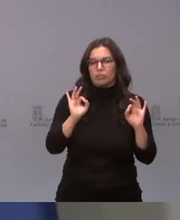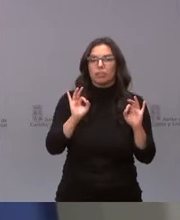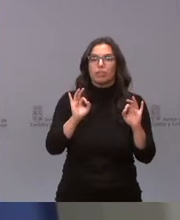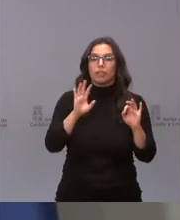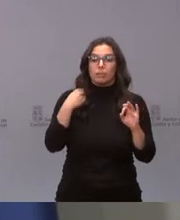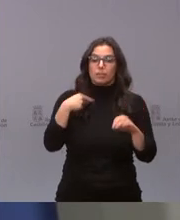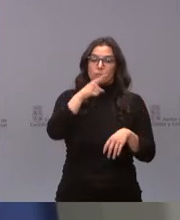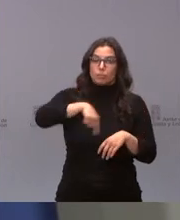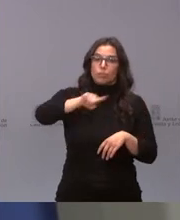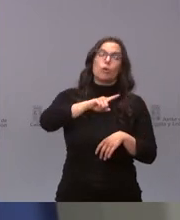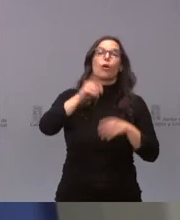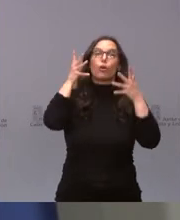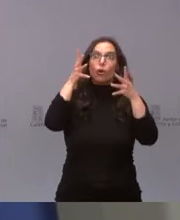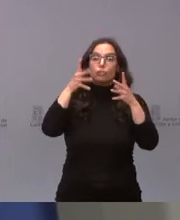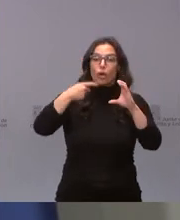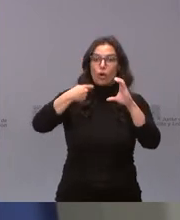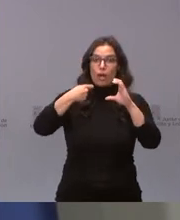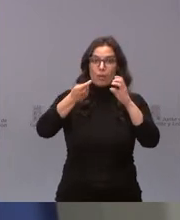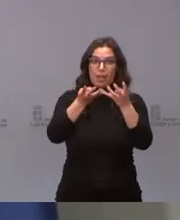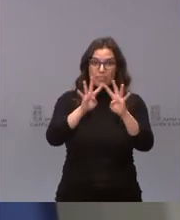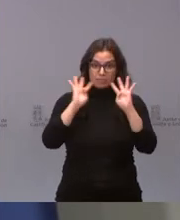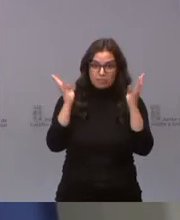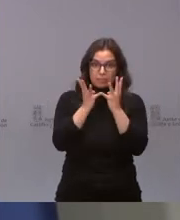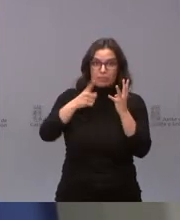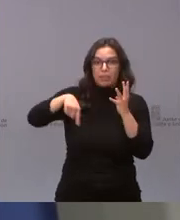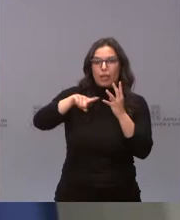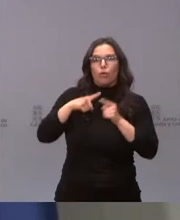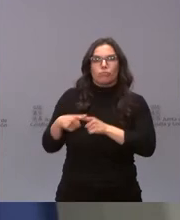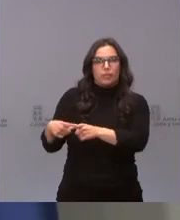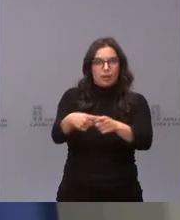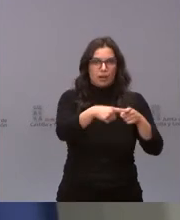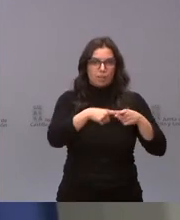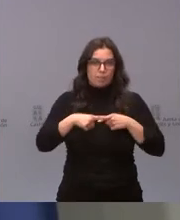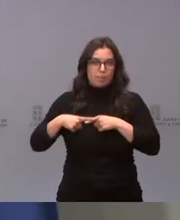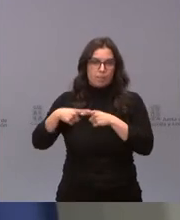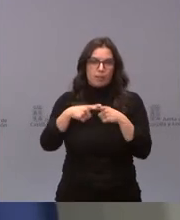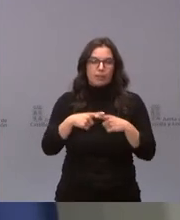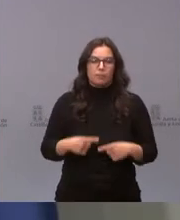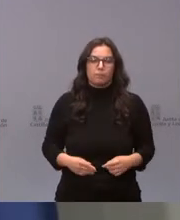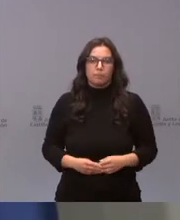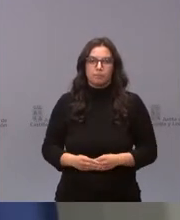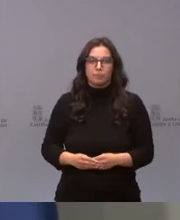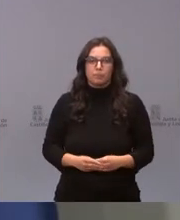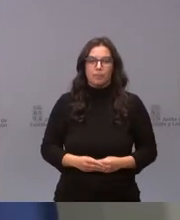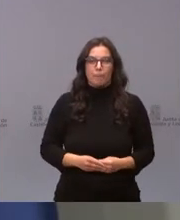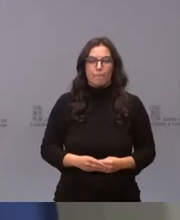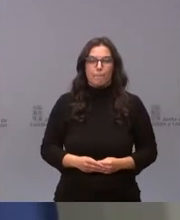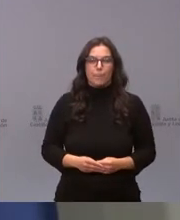Cámara, el Consejo de Cámaras, el que distribuye la misma.